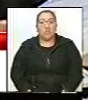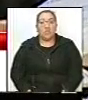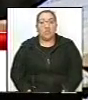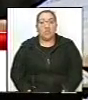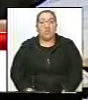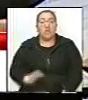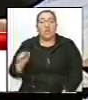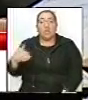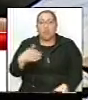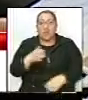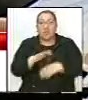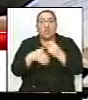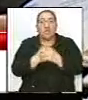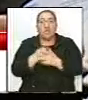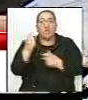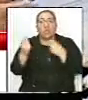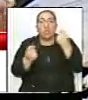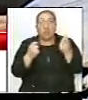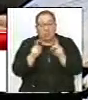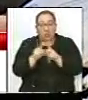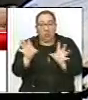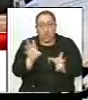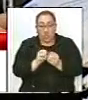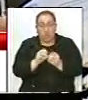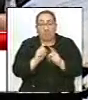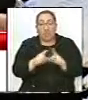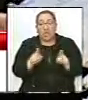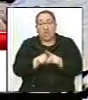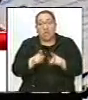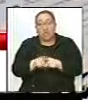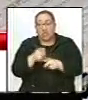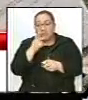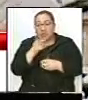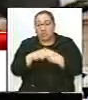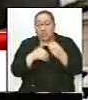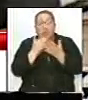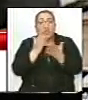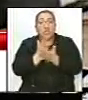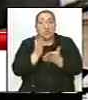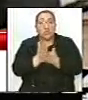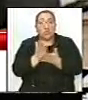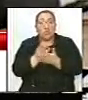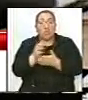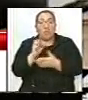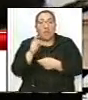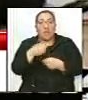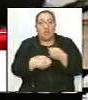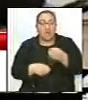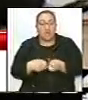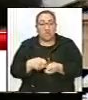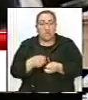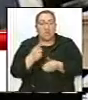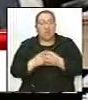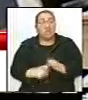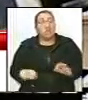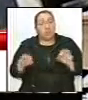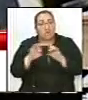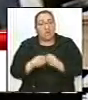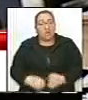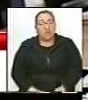justamente todo esto, presidente, y en lo que es también la formulación de los estudios de preinversión, que es